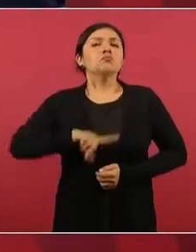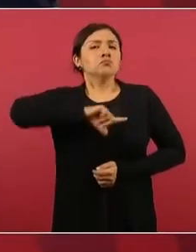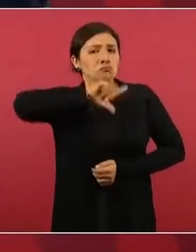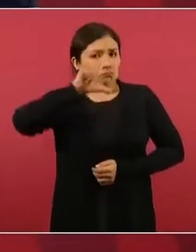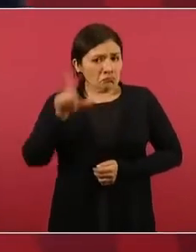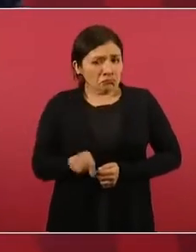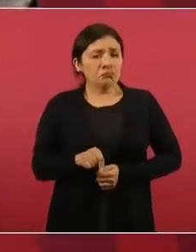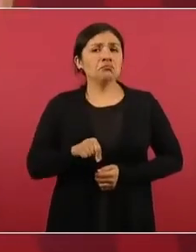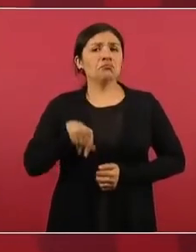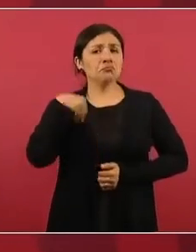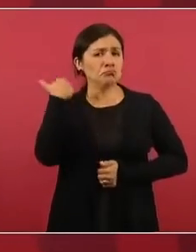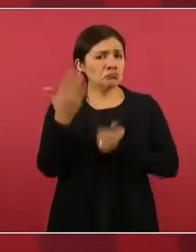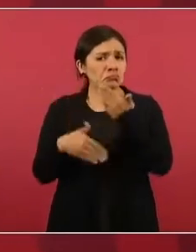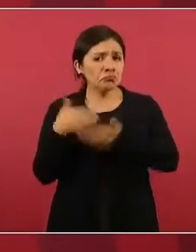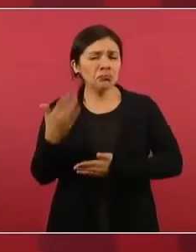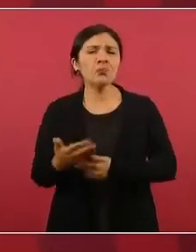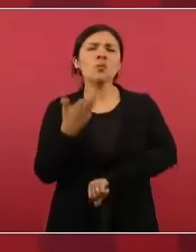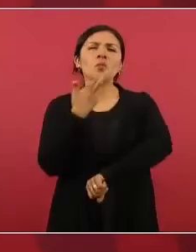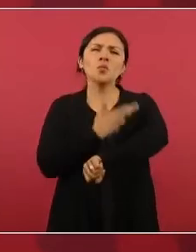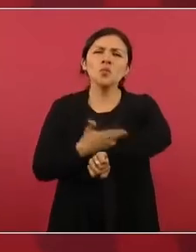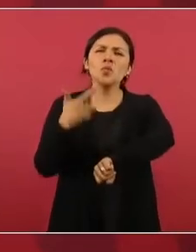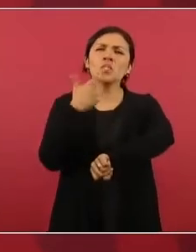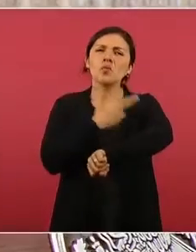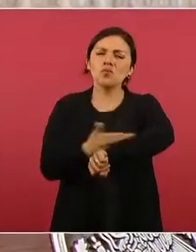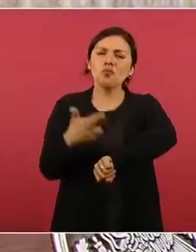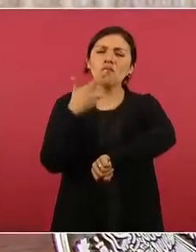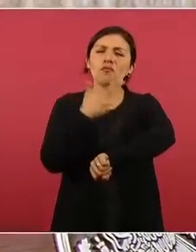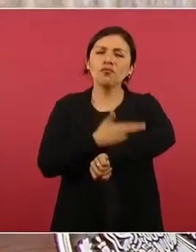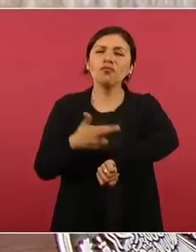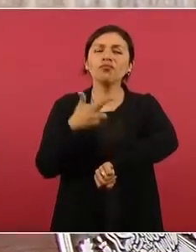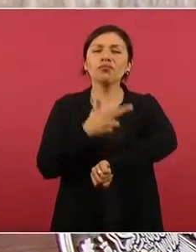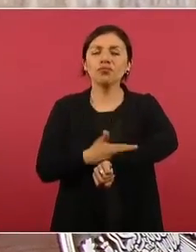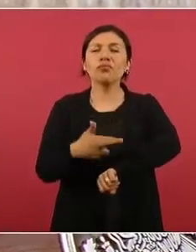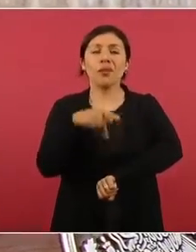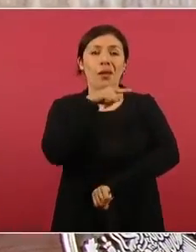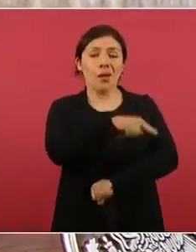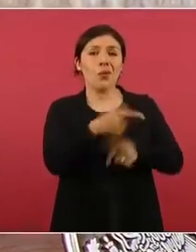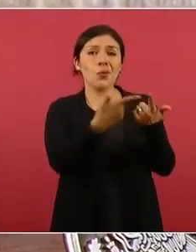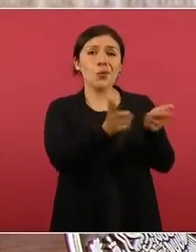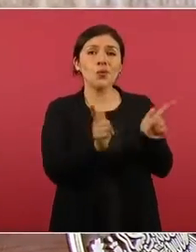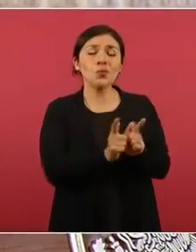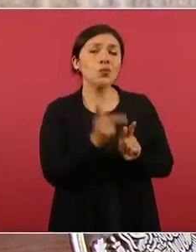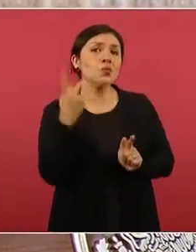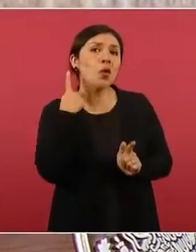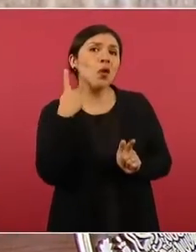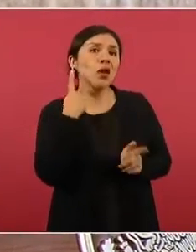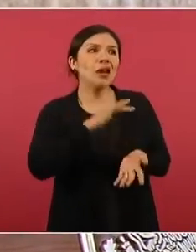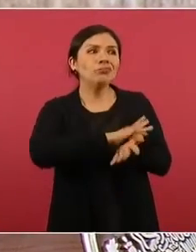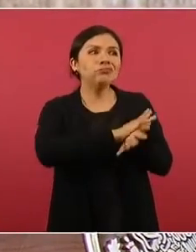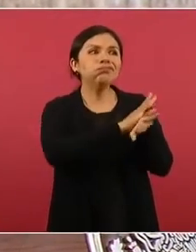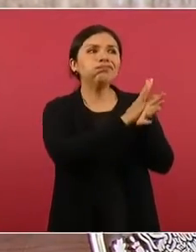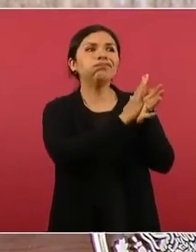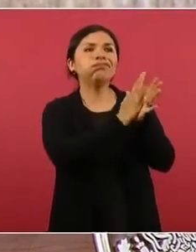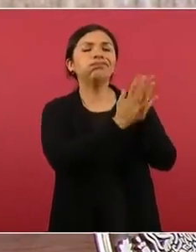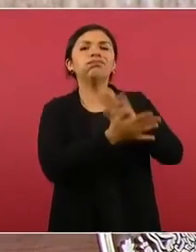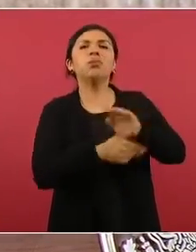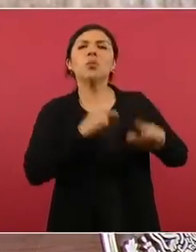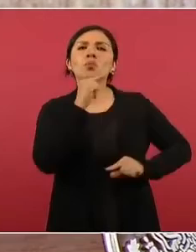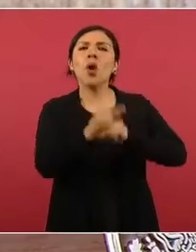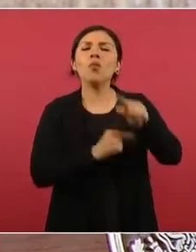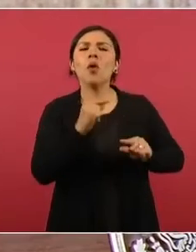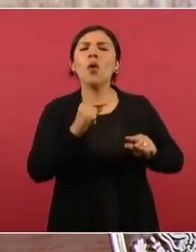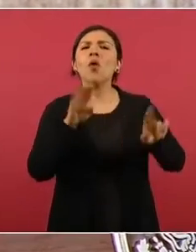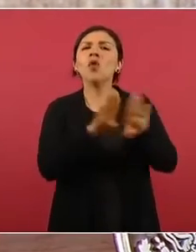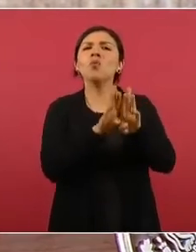Luego son procesos, ese partido va perdiendo su